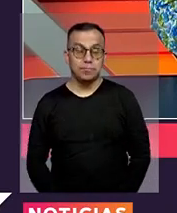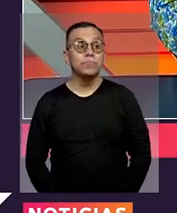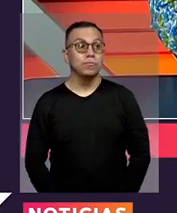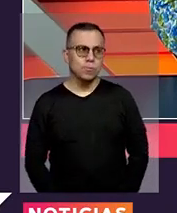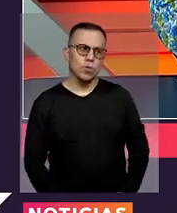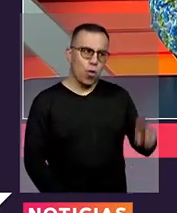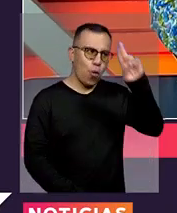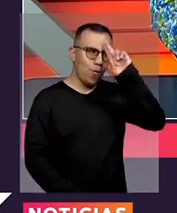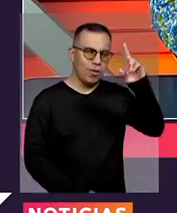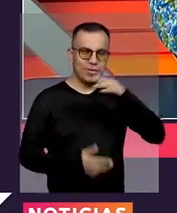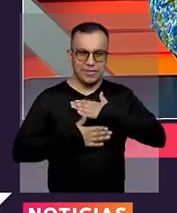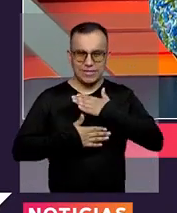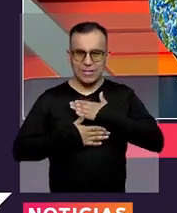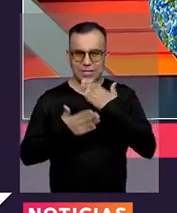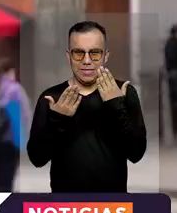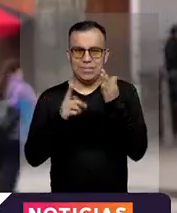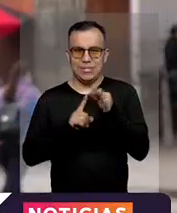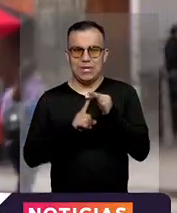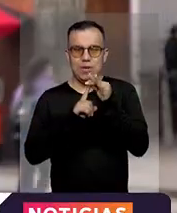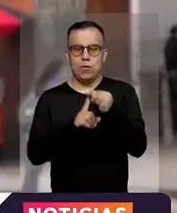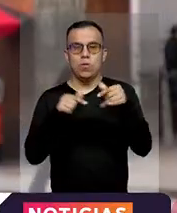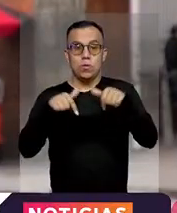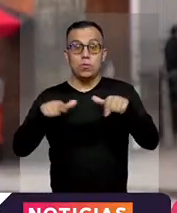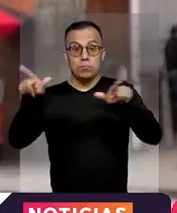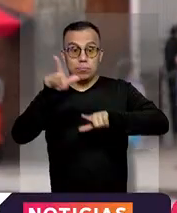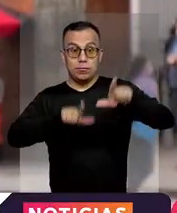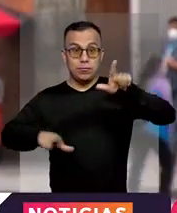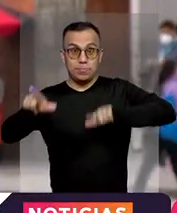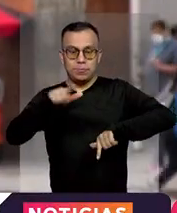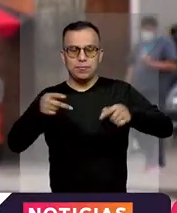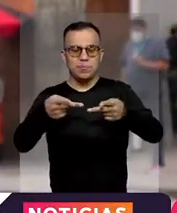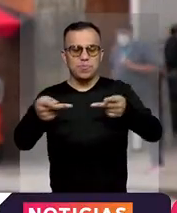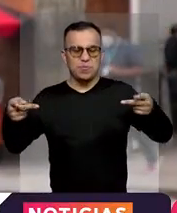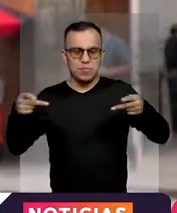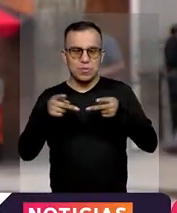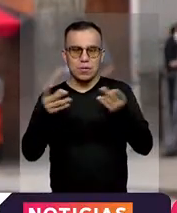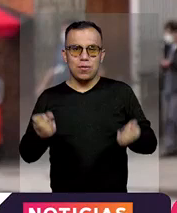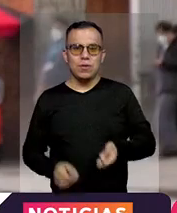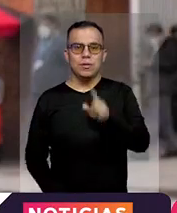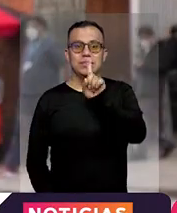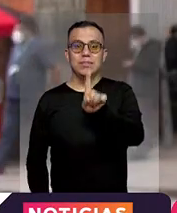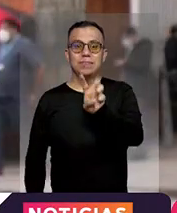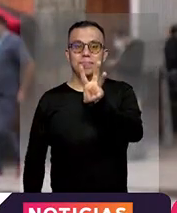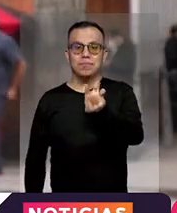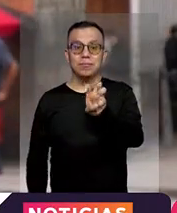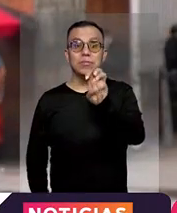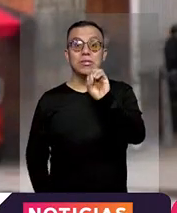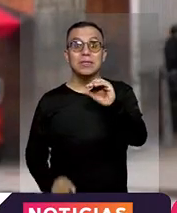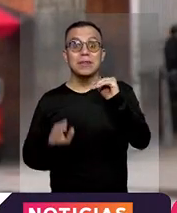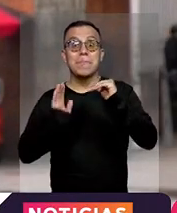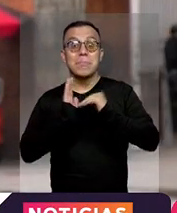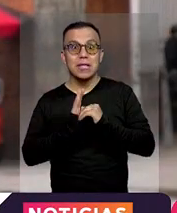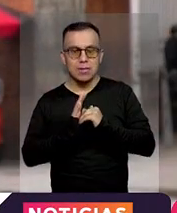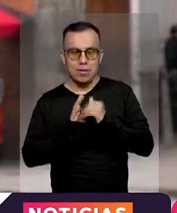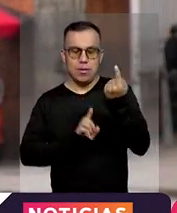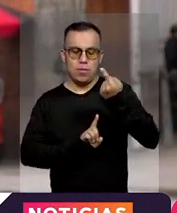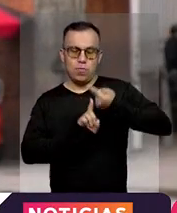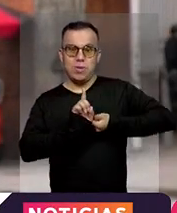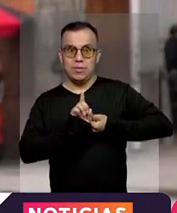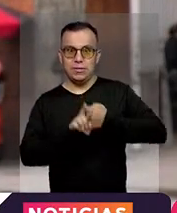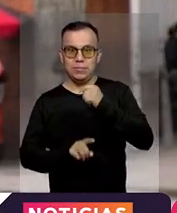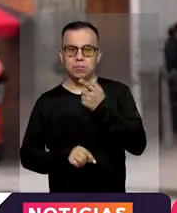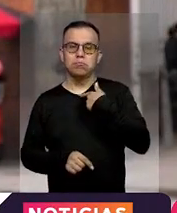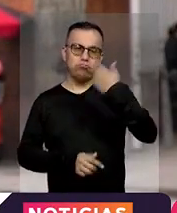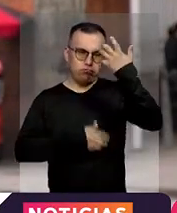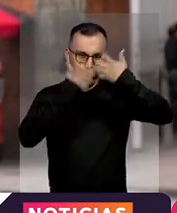Hola, ¿qué tal? Cordial saludo. Este laboratorio tiene la capacidad de analizar 180.000 muestras al mes, tanto